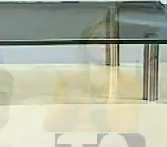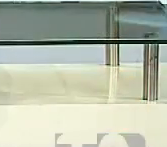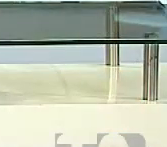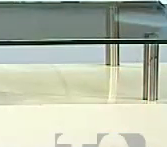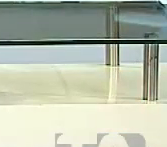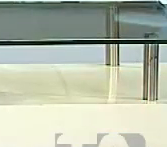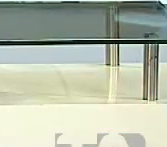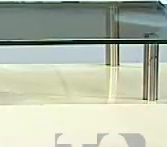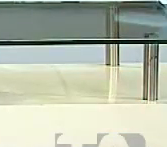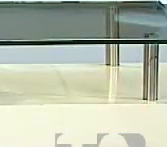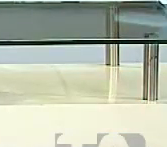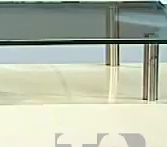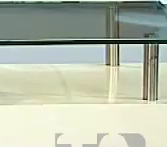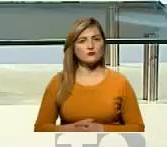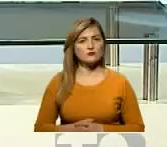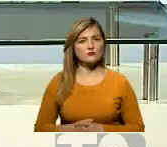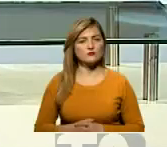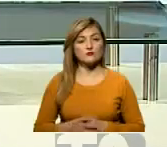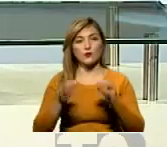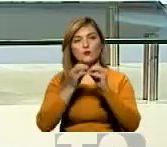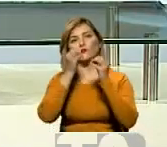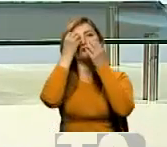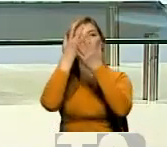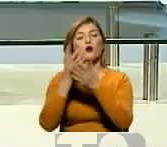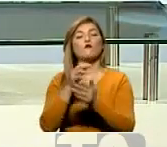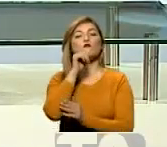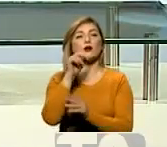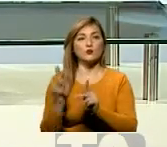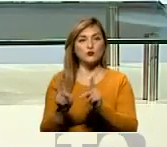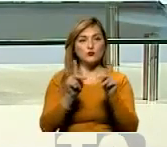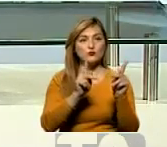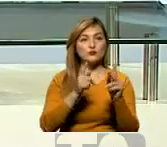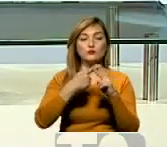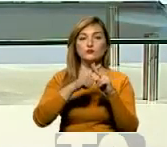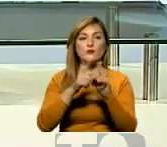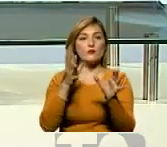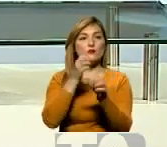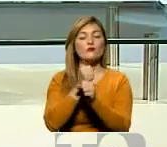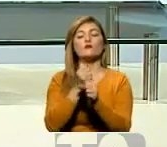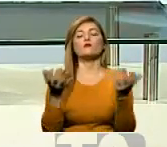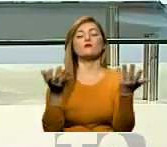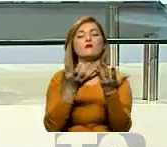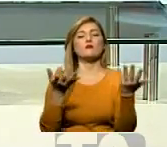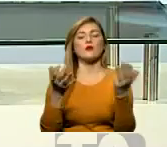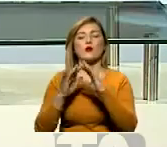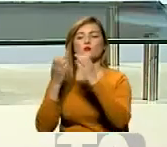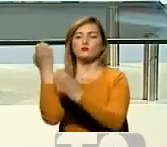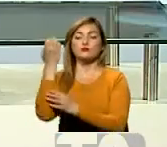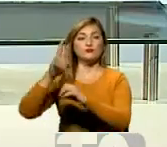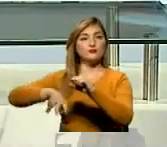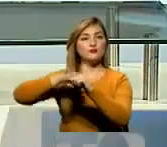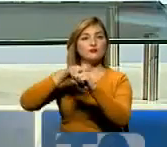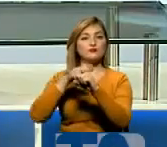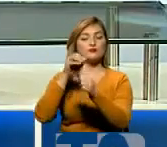confianza. Regresamos con más información. Aunque todavía no está listo, está previsto un protocolo único de bioseguridad que saldrá del COE Nacional y